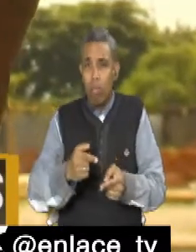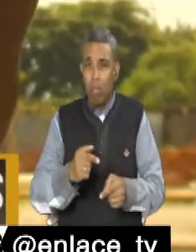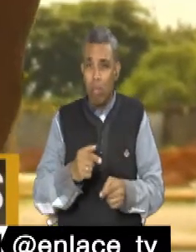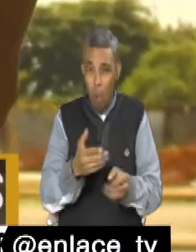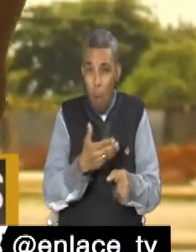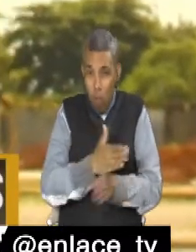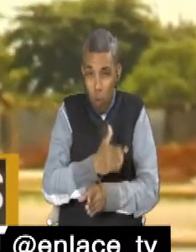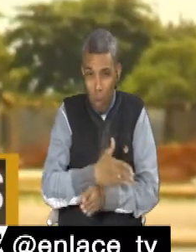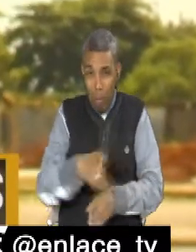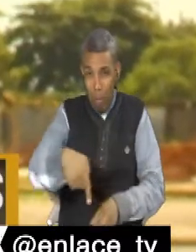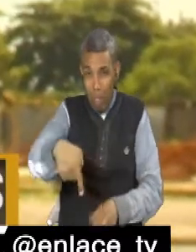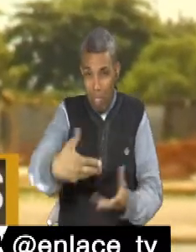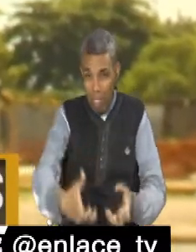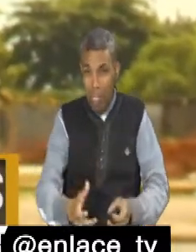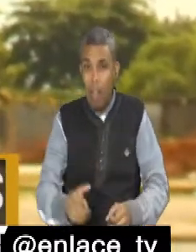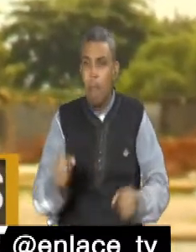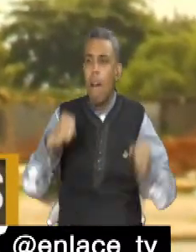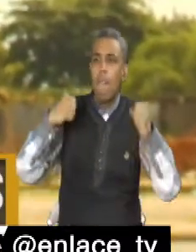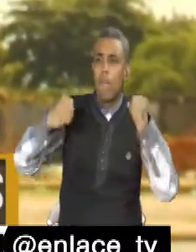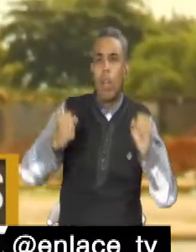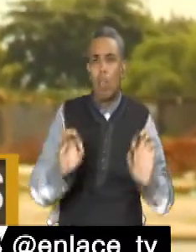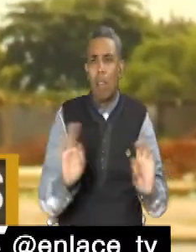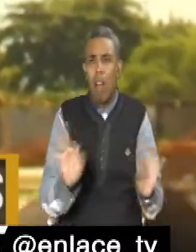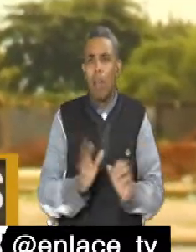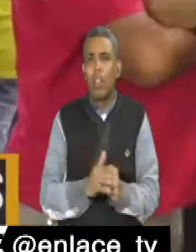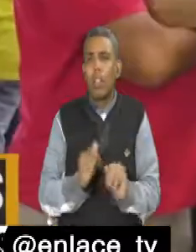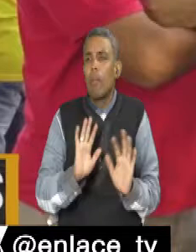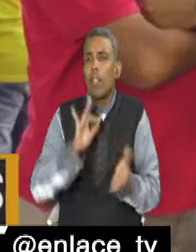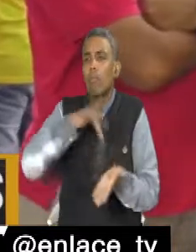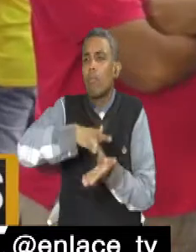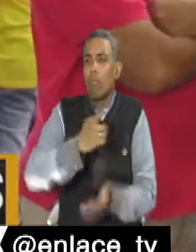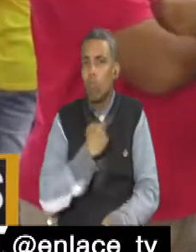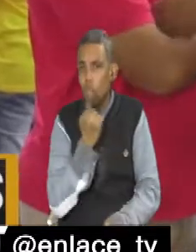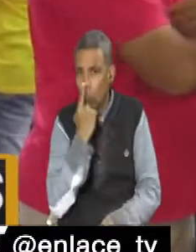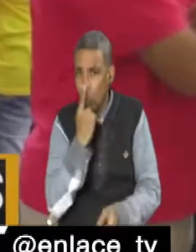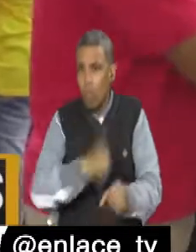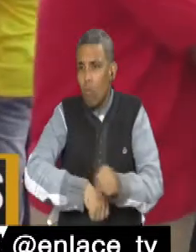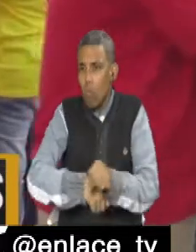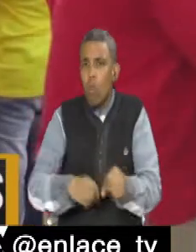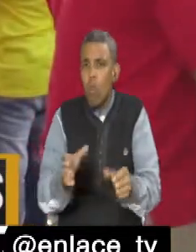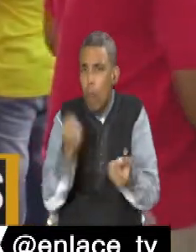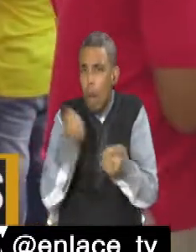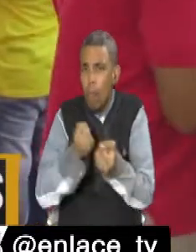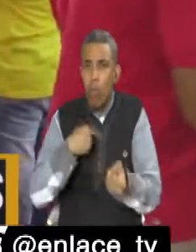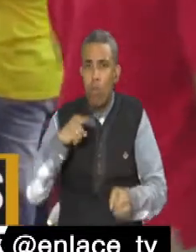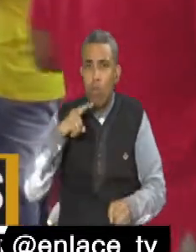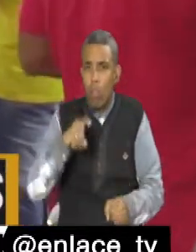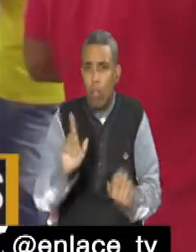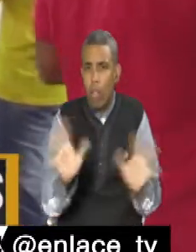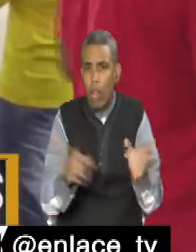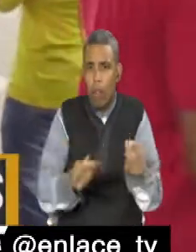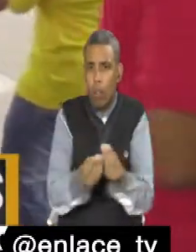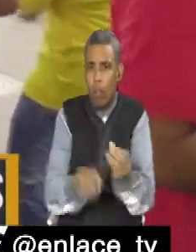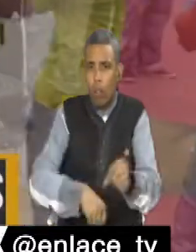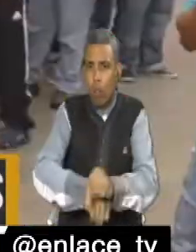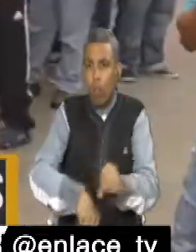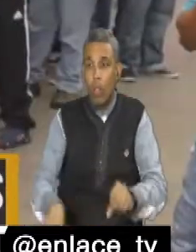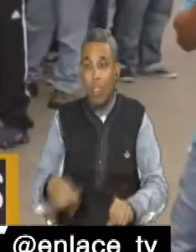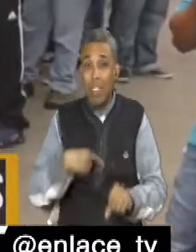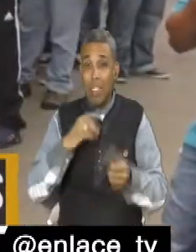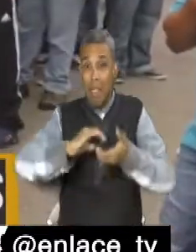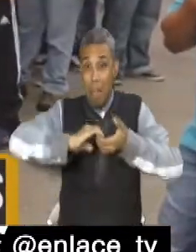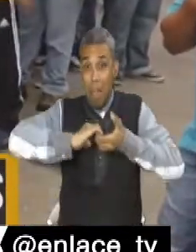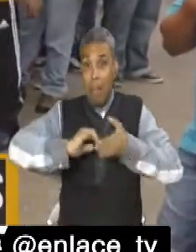lo único que queremos es ver al Bucaramanga y ya no queremos nada de problemas. Estos hinchas viajaron en tractomula para llegar al puerto petrolero a disfrutar